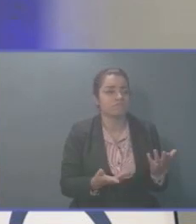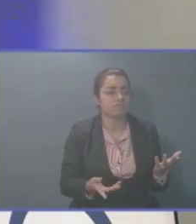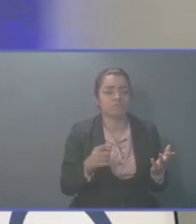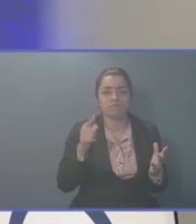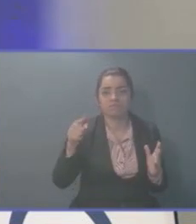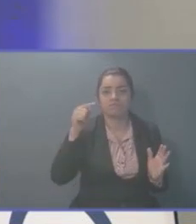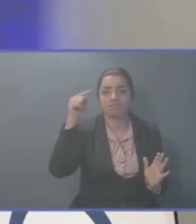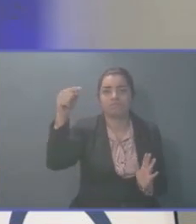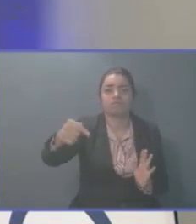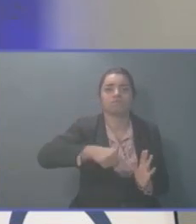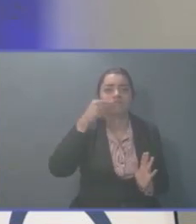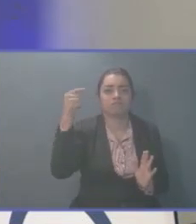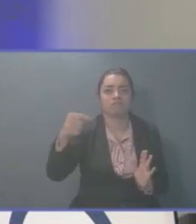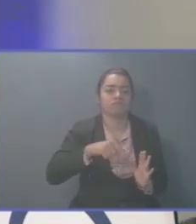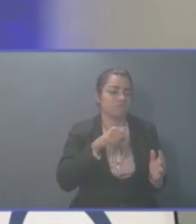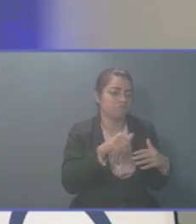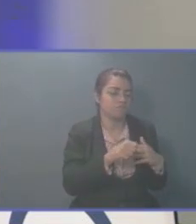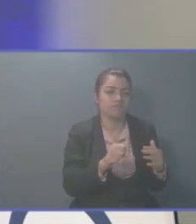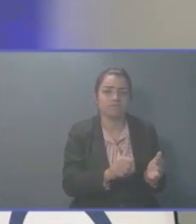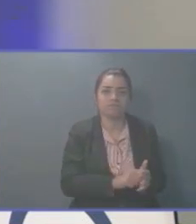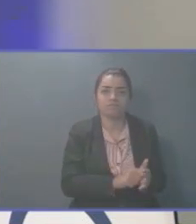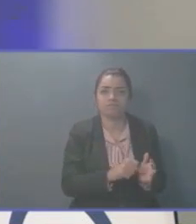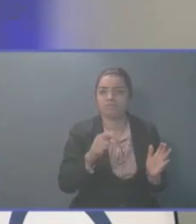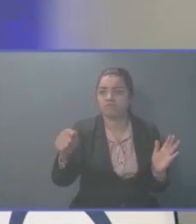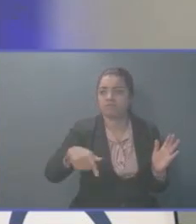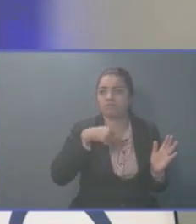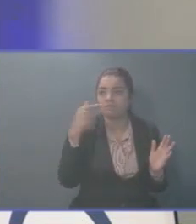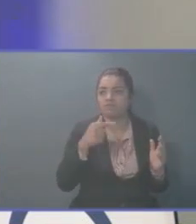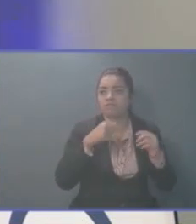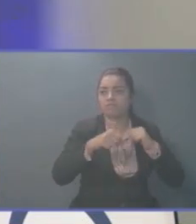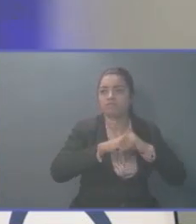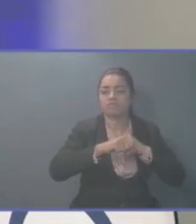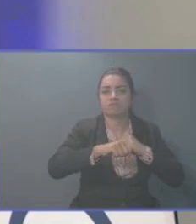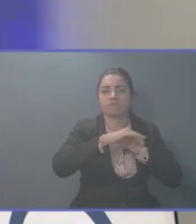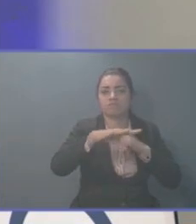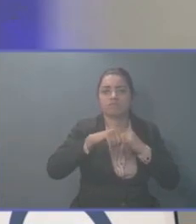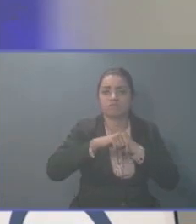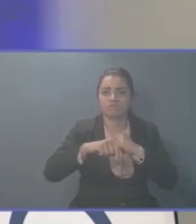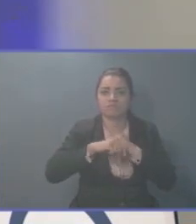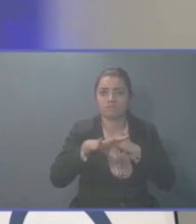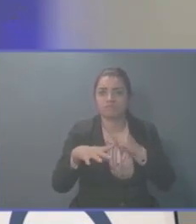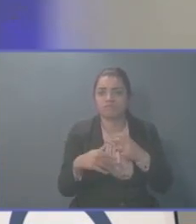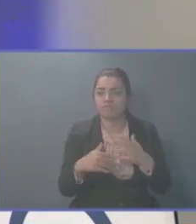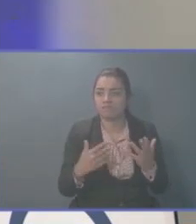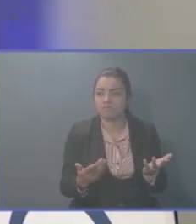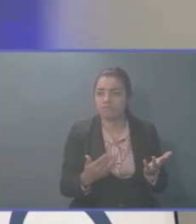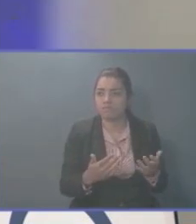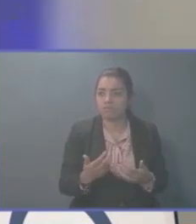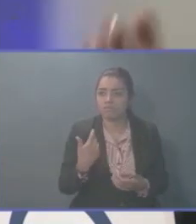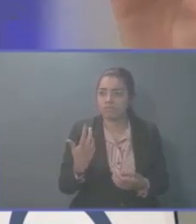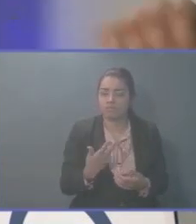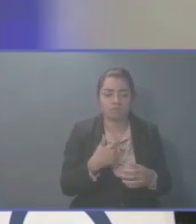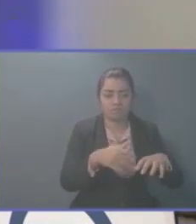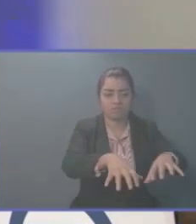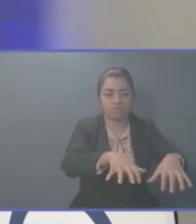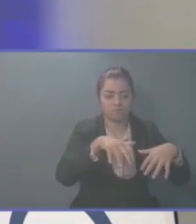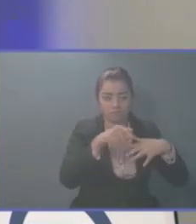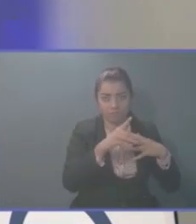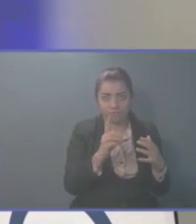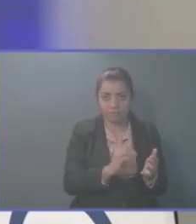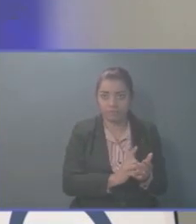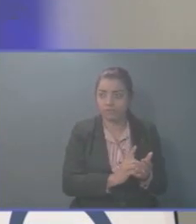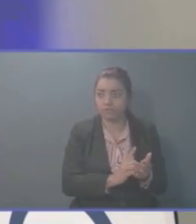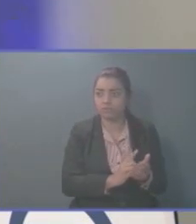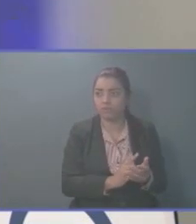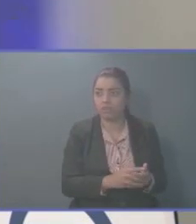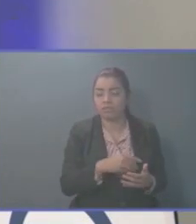ataque directo a este órgano de Estado como campaña por desprestigiar, digamos, a quienes estamos ahorita ejerciendo